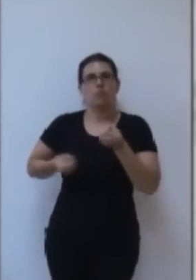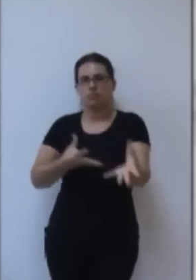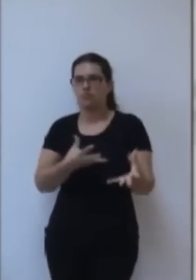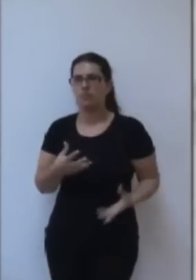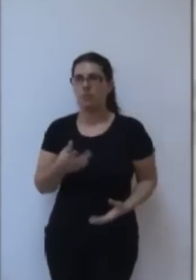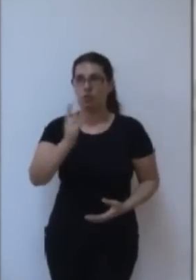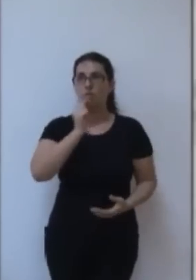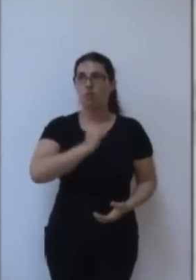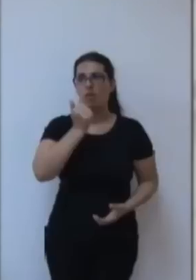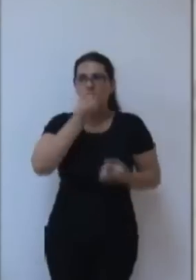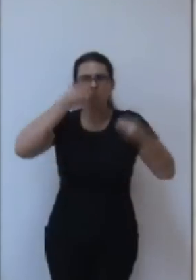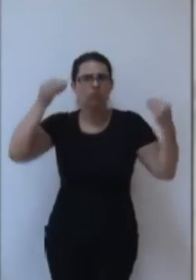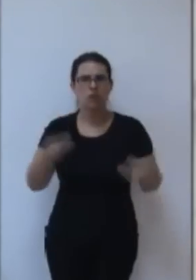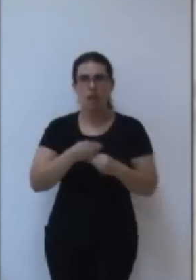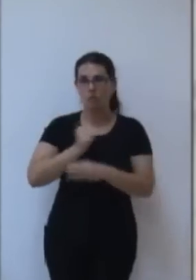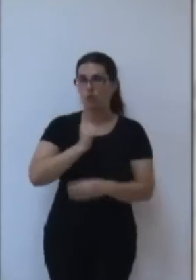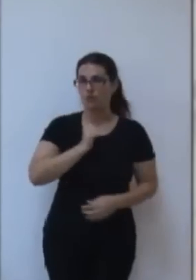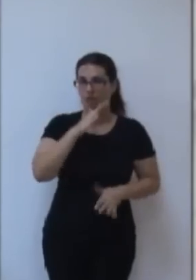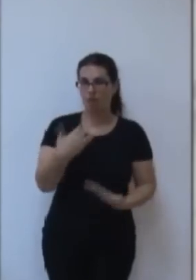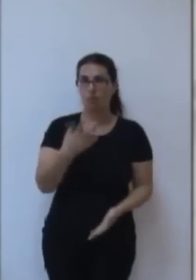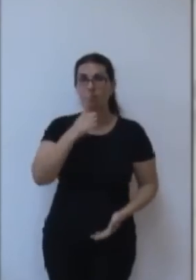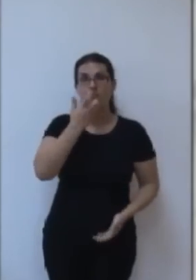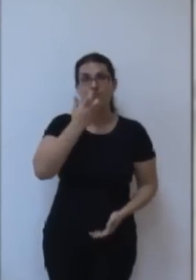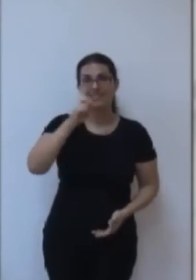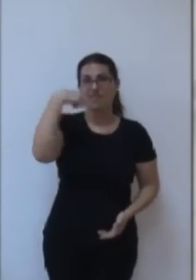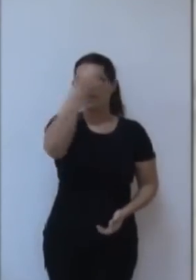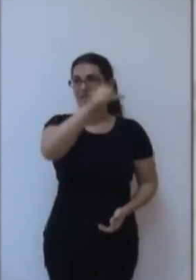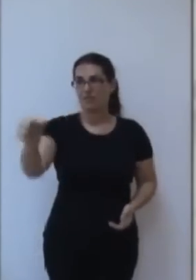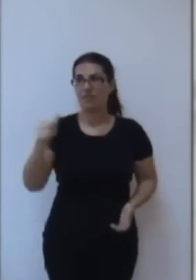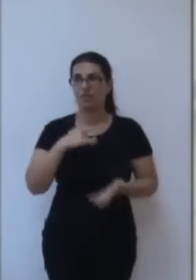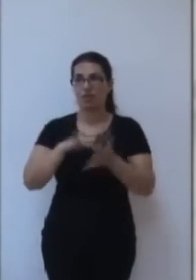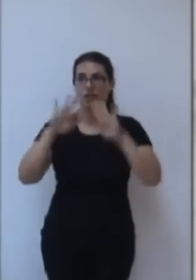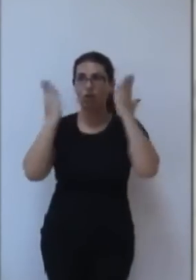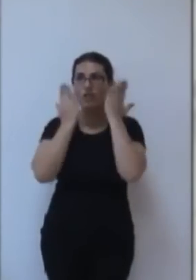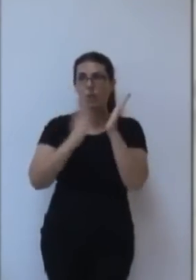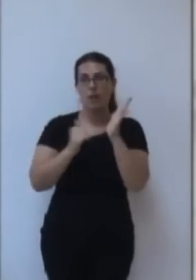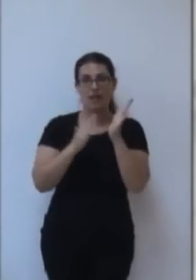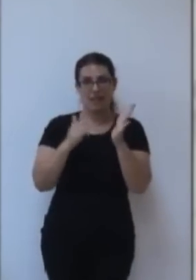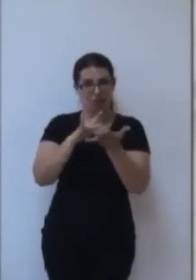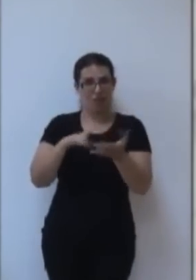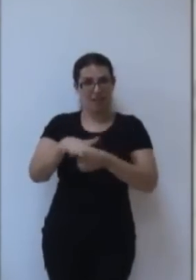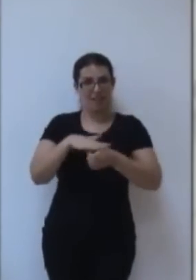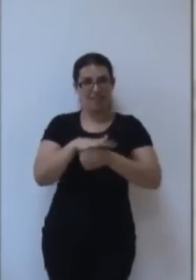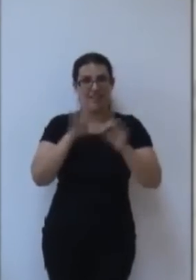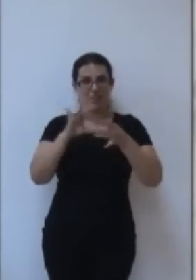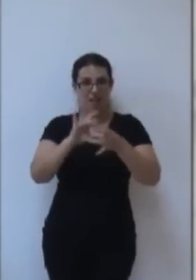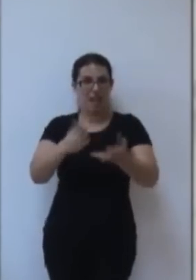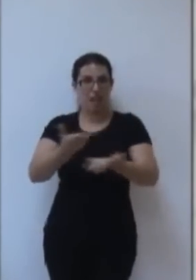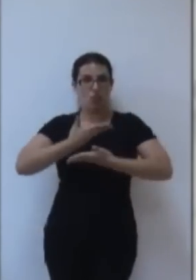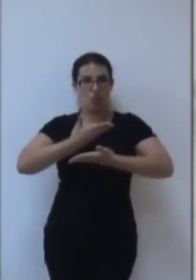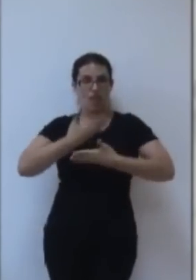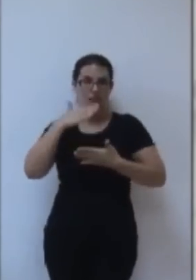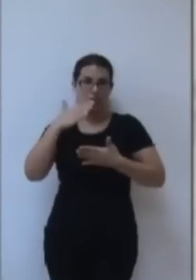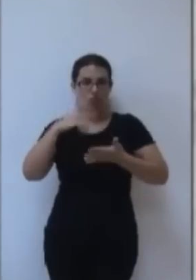muy buena que sí que se está aprovechando. La semana que viene tenemos un congreso en Valencia donde se van a presentar, en el ámbito de los comunicadores, 7